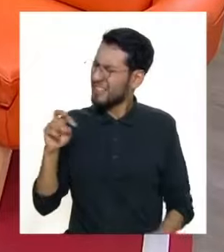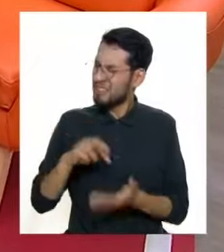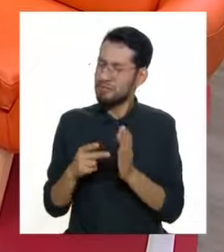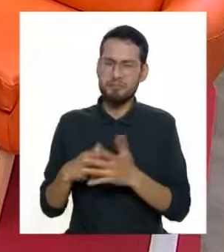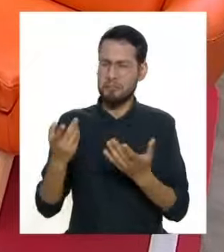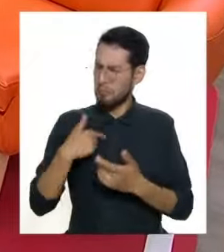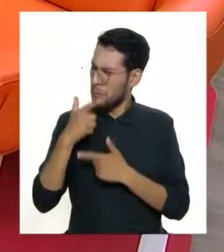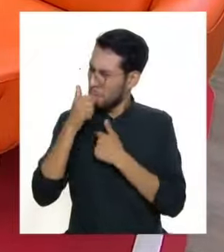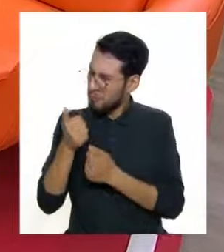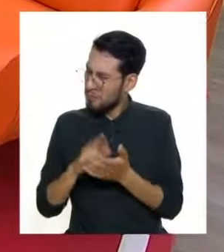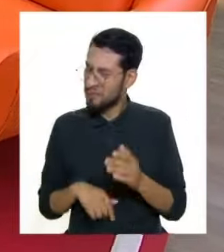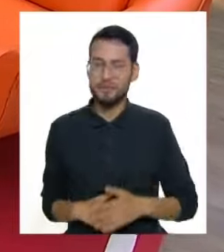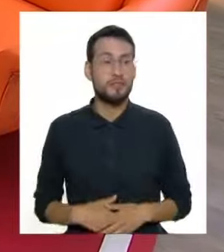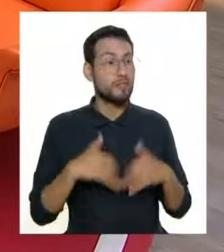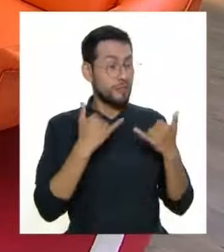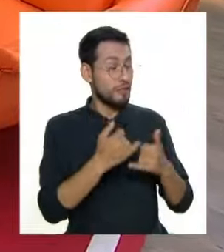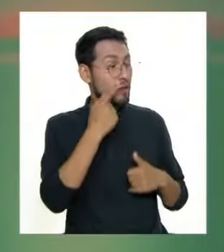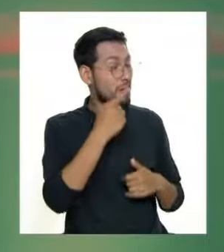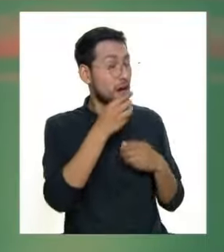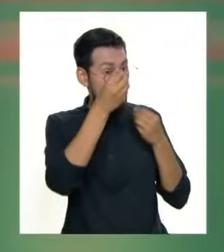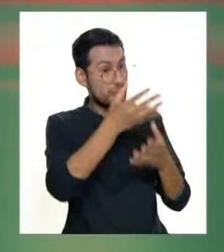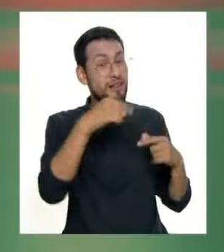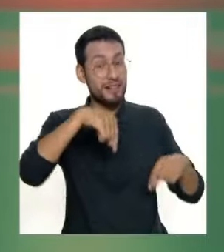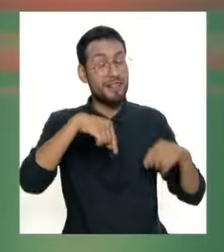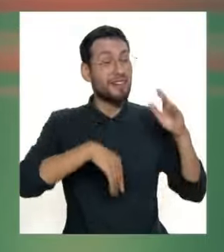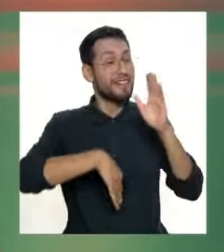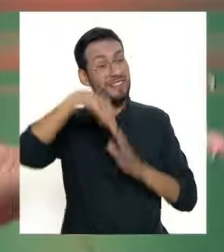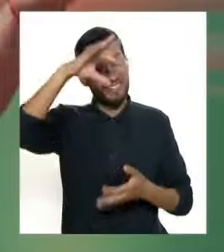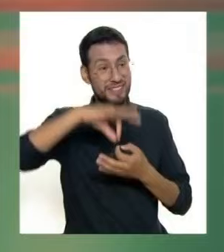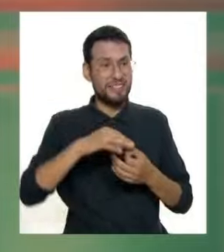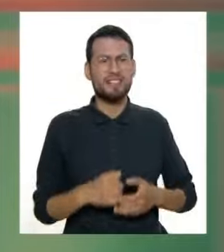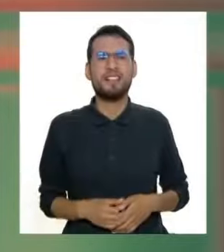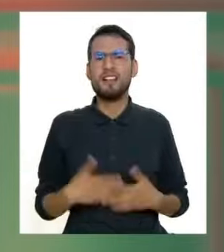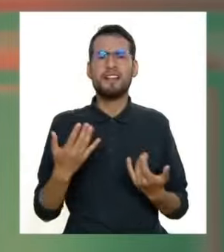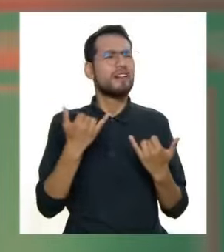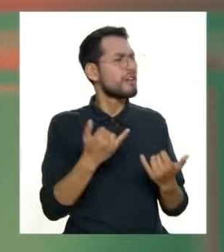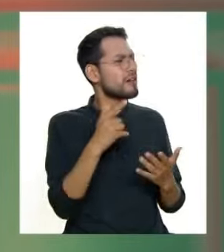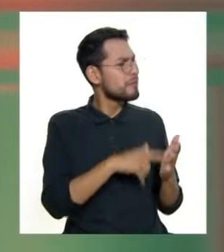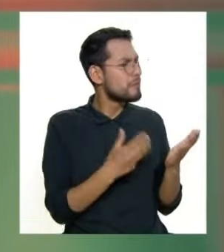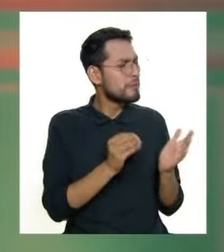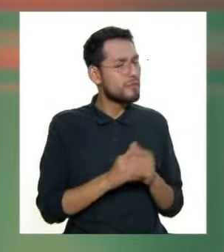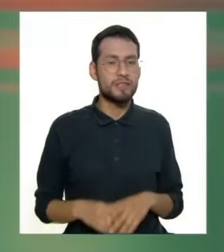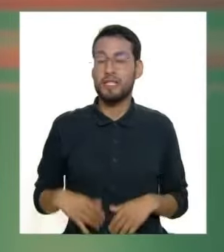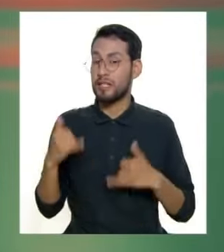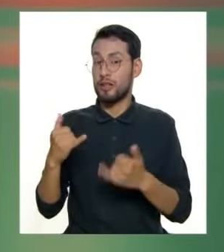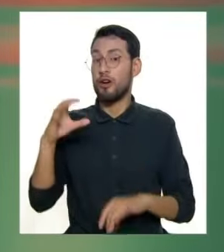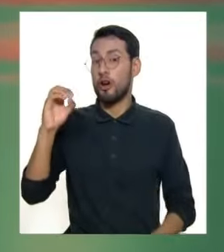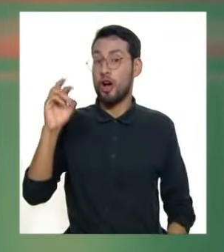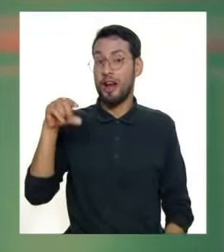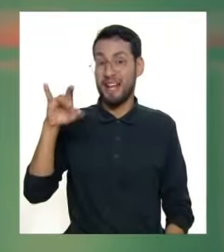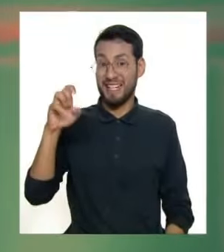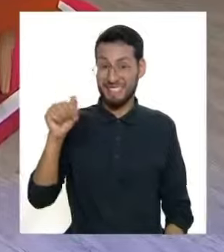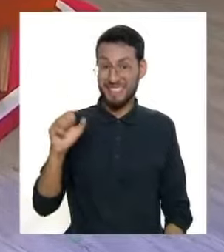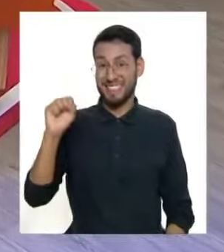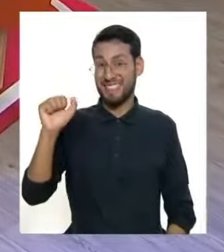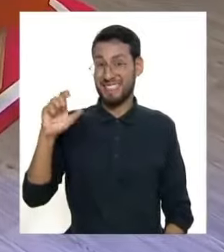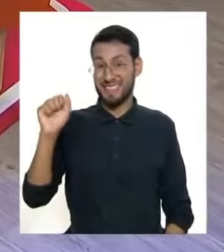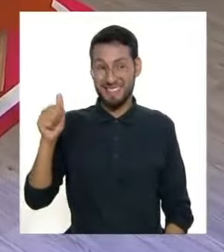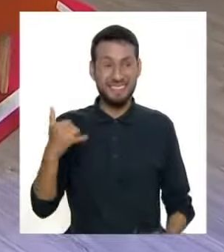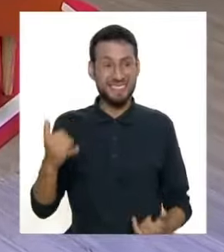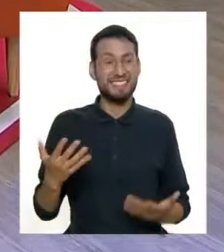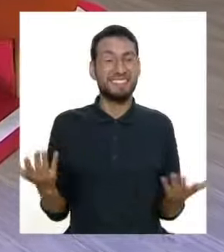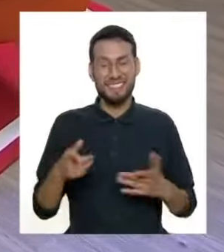porque suena muy interesante. Hoy lo vamos a conocer acá en Más Conectados. ¿Qué más tenemos el día de hoy, Cris? Viene la orquesta Sal Sabor All